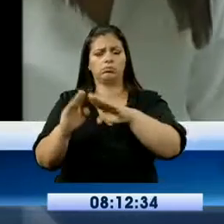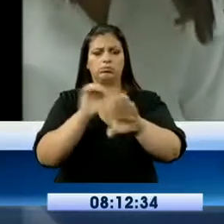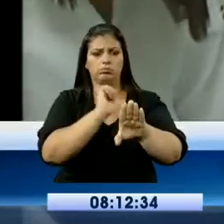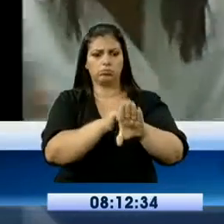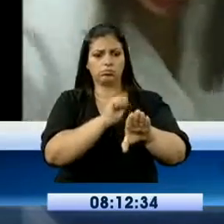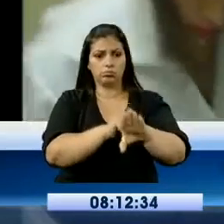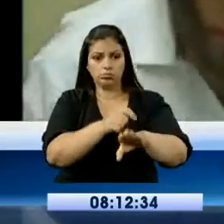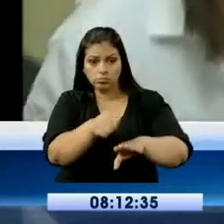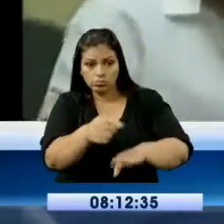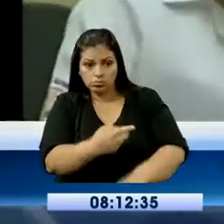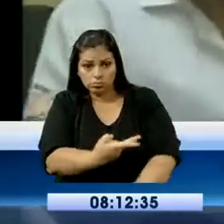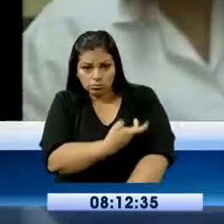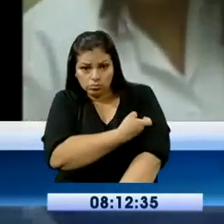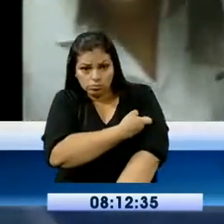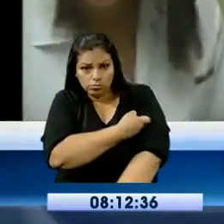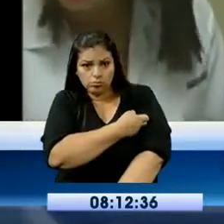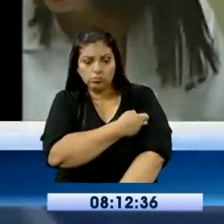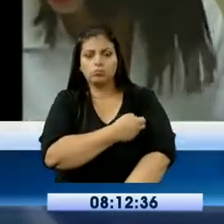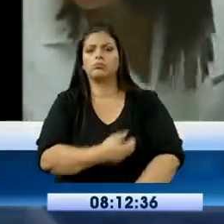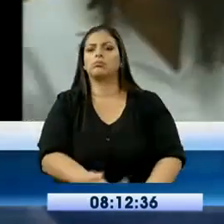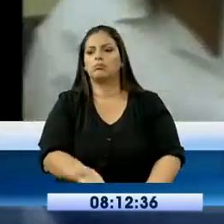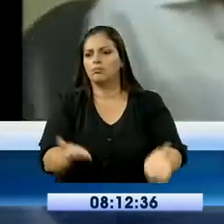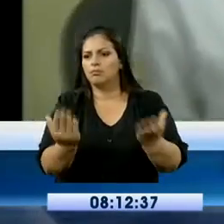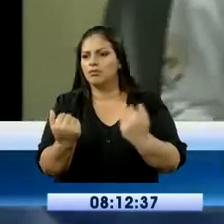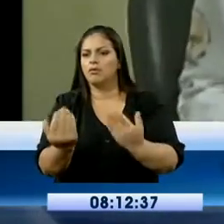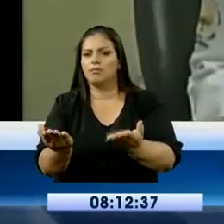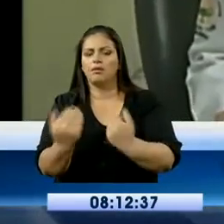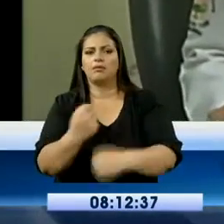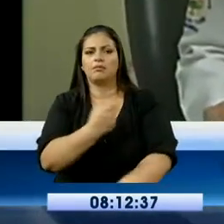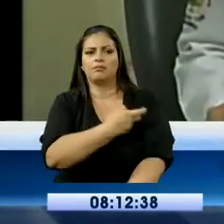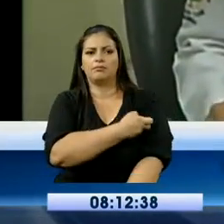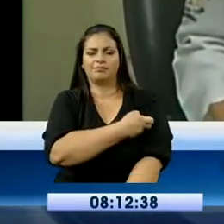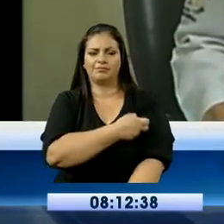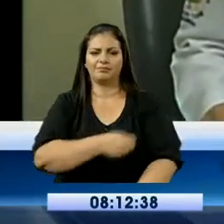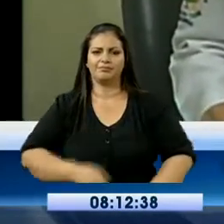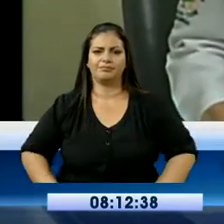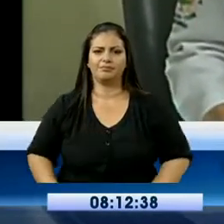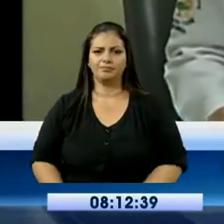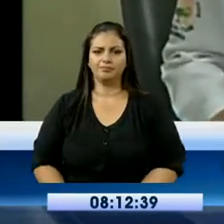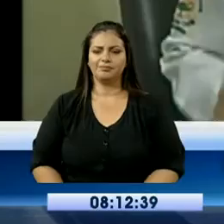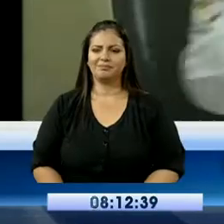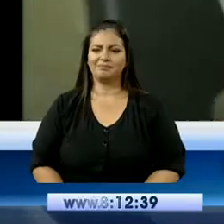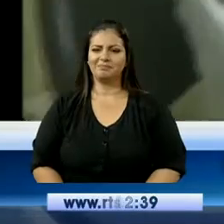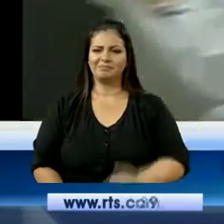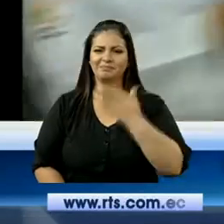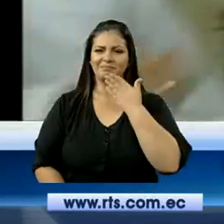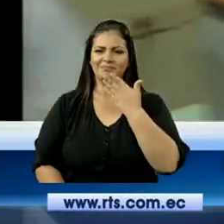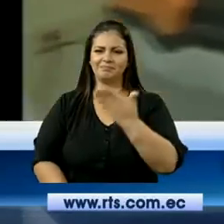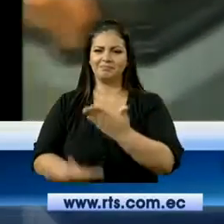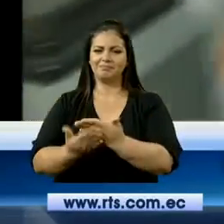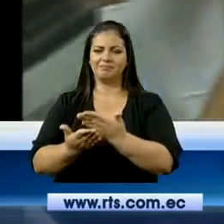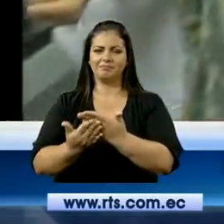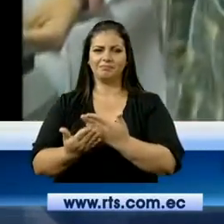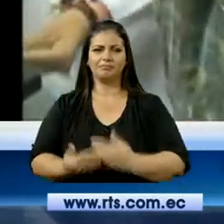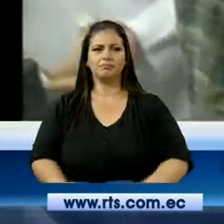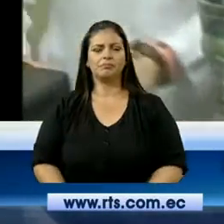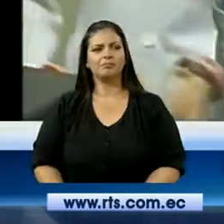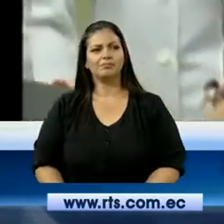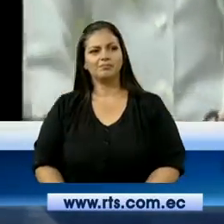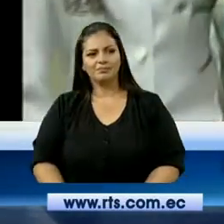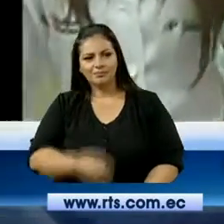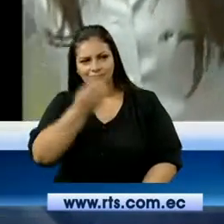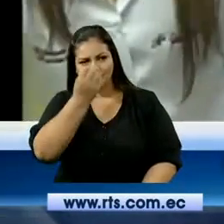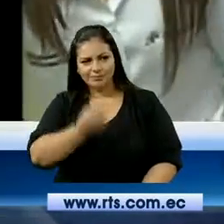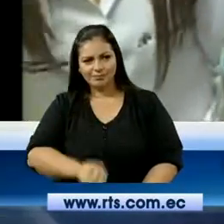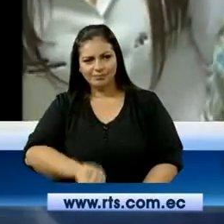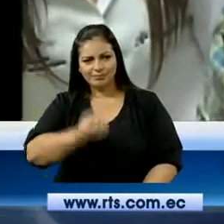centro de salud más cercano en su domicilio y que sea vacunado. Porque mejor es prevenir antes así, que lamentar. Así. Muchas gracias, directora. Caballero, muy buenos